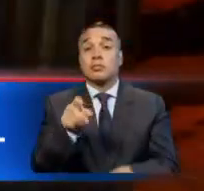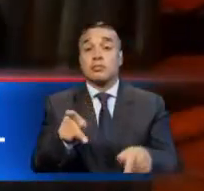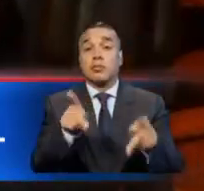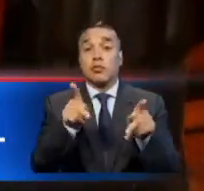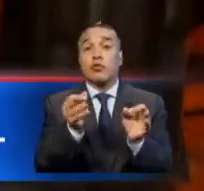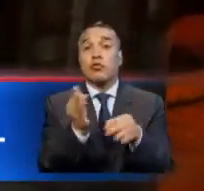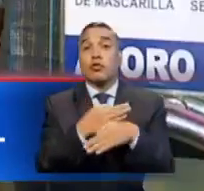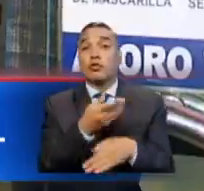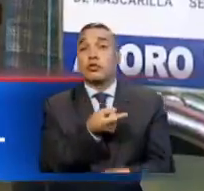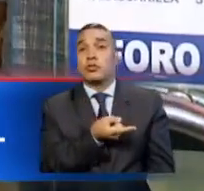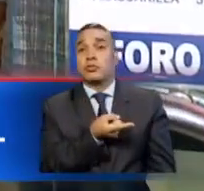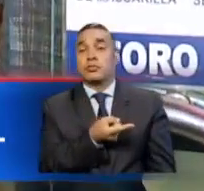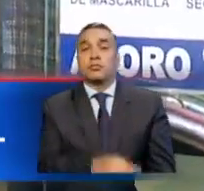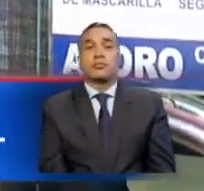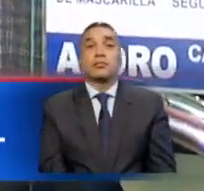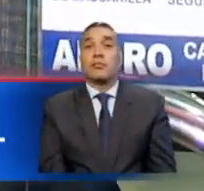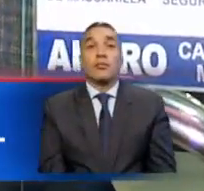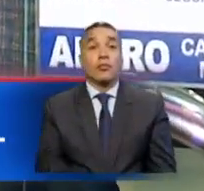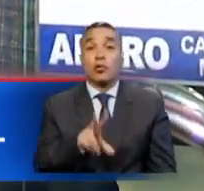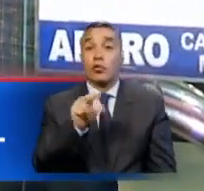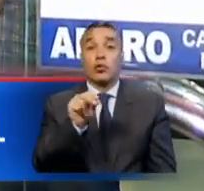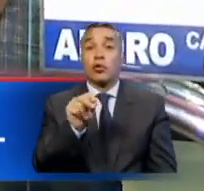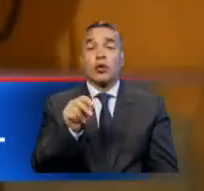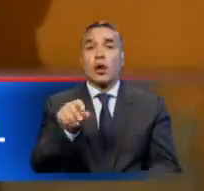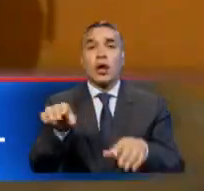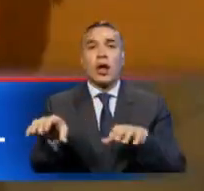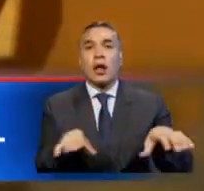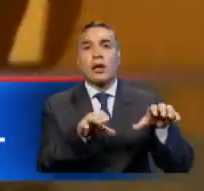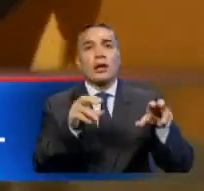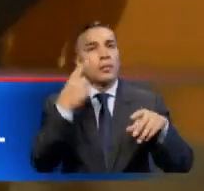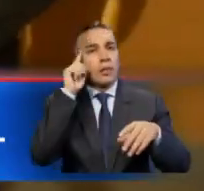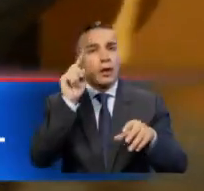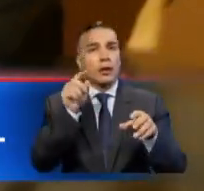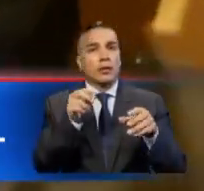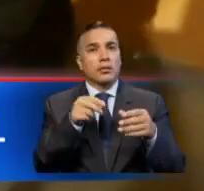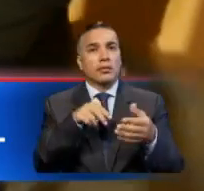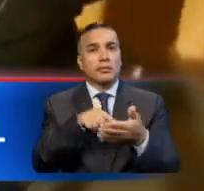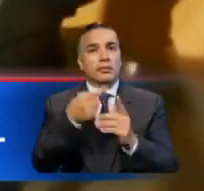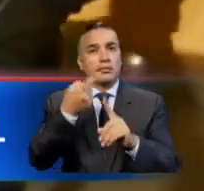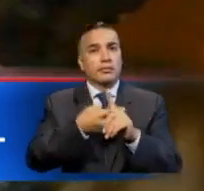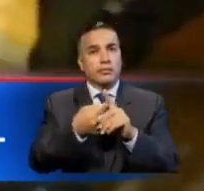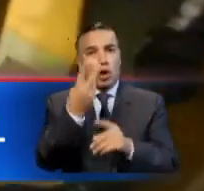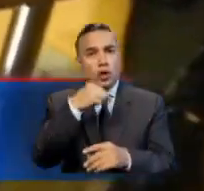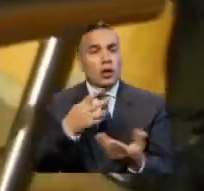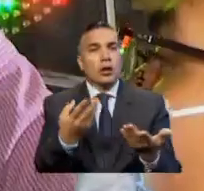permisos de funcionamiento, ya que no eran las actividades para las que estaba